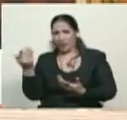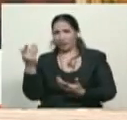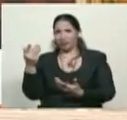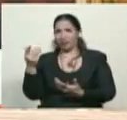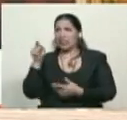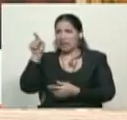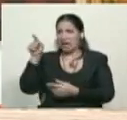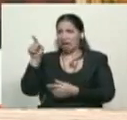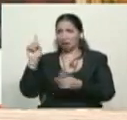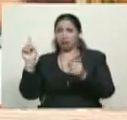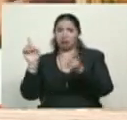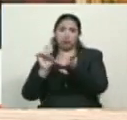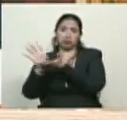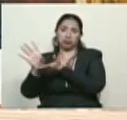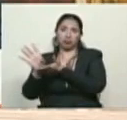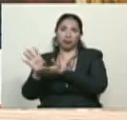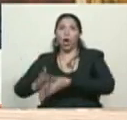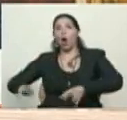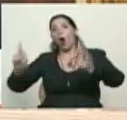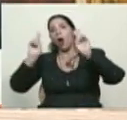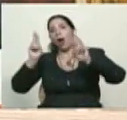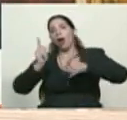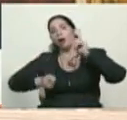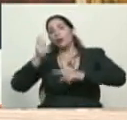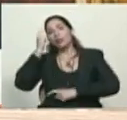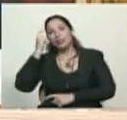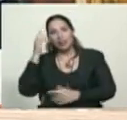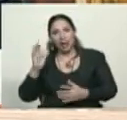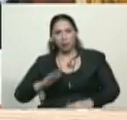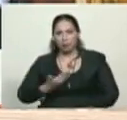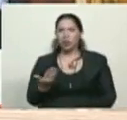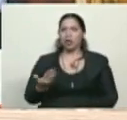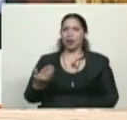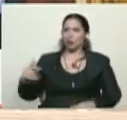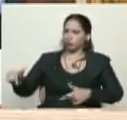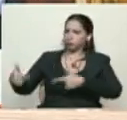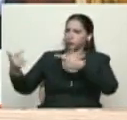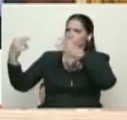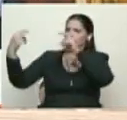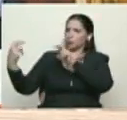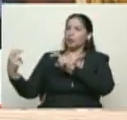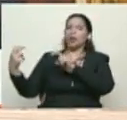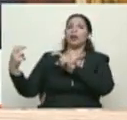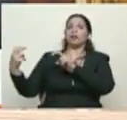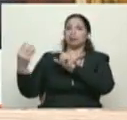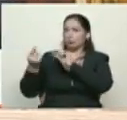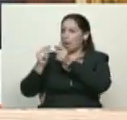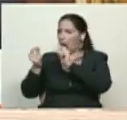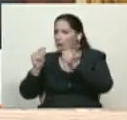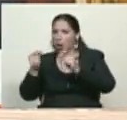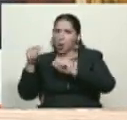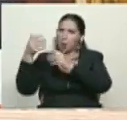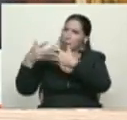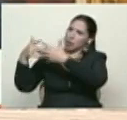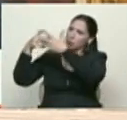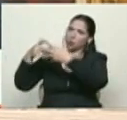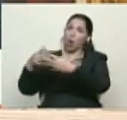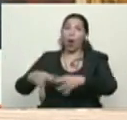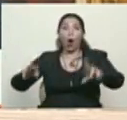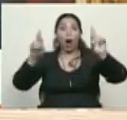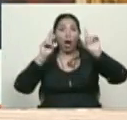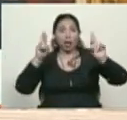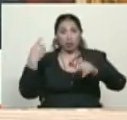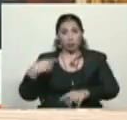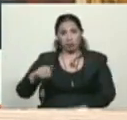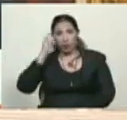pasará. Ojalá algún día pudiéramos tener algún diálogo con ellos, ojalá. Ojalá él tuviera la